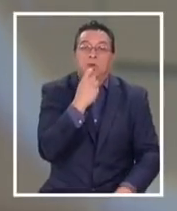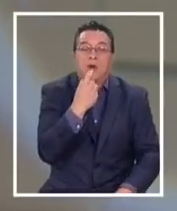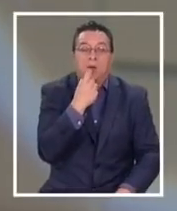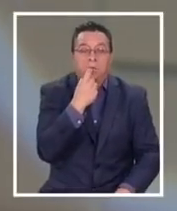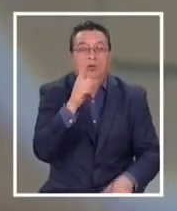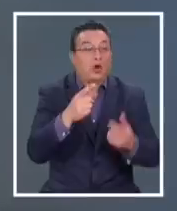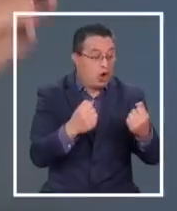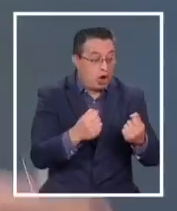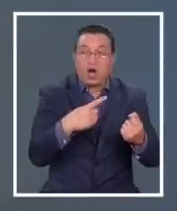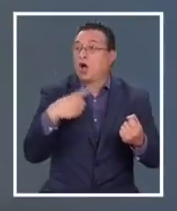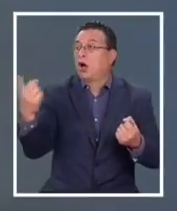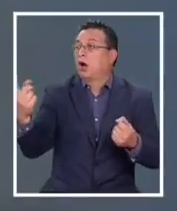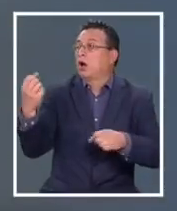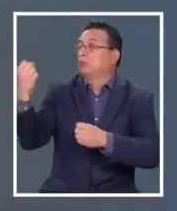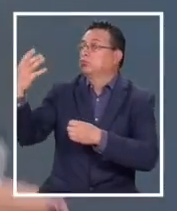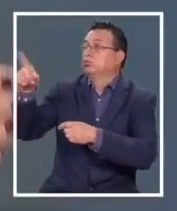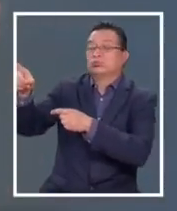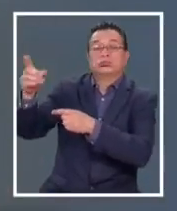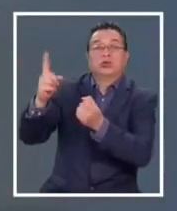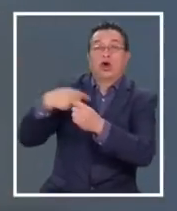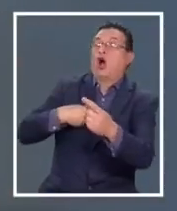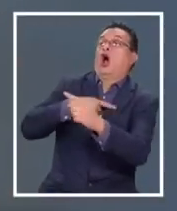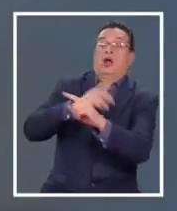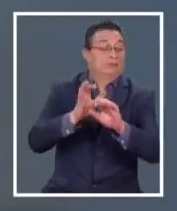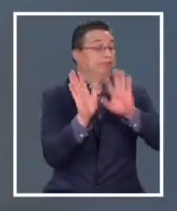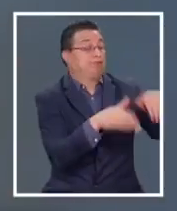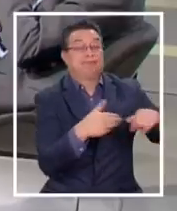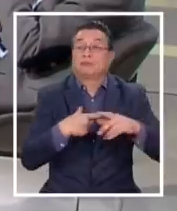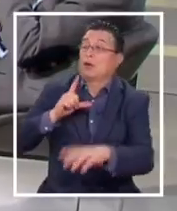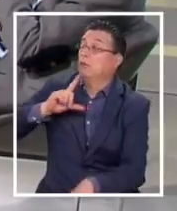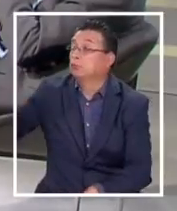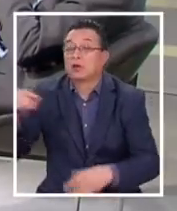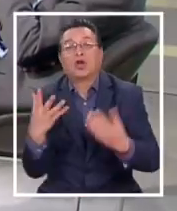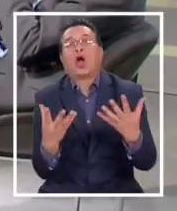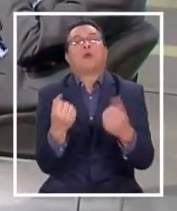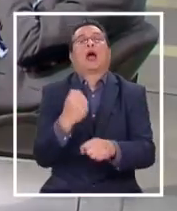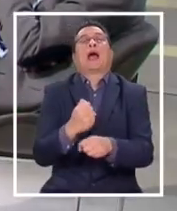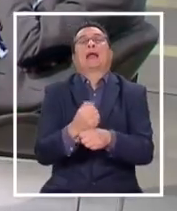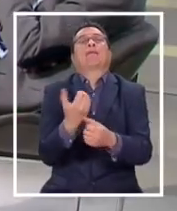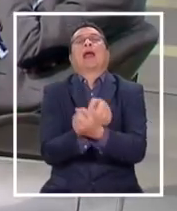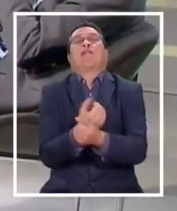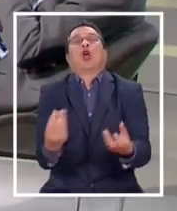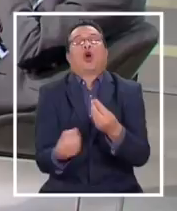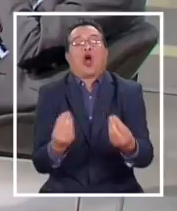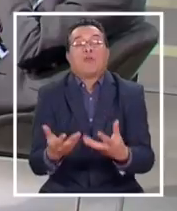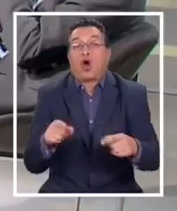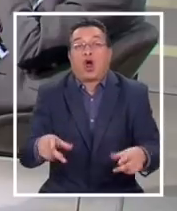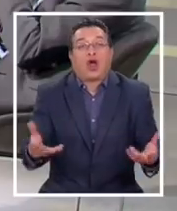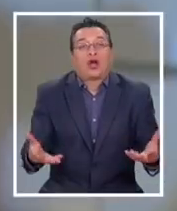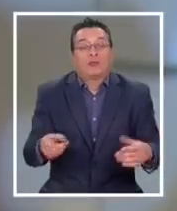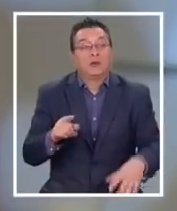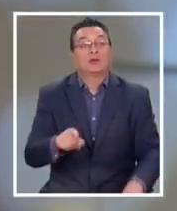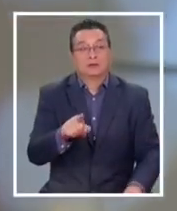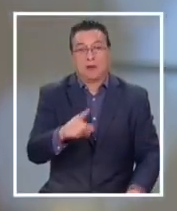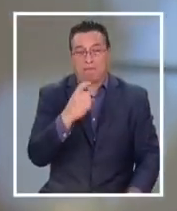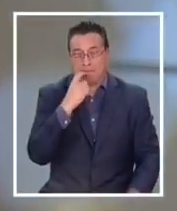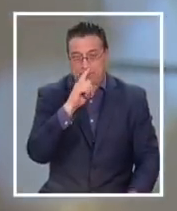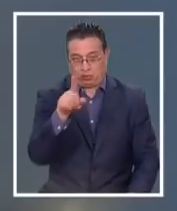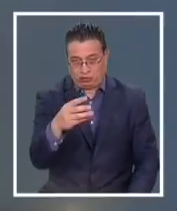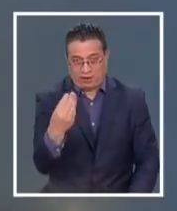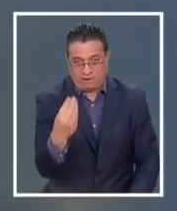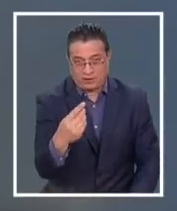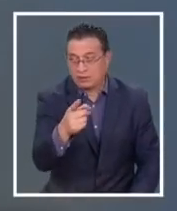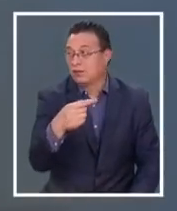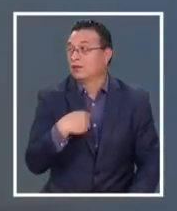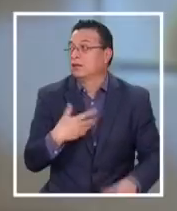perseguir al auto que recién apareció en el pórtico como robado. Bueno, eso va a ocurrir porque pregunta, hoy día no ocurre. Esa pregunta es muy buena. Primero,